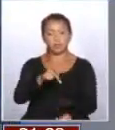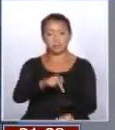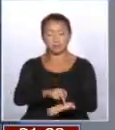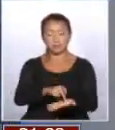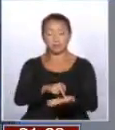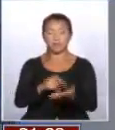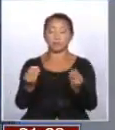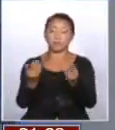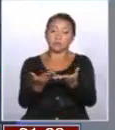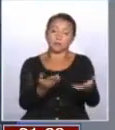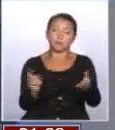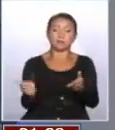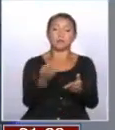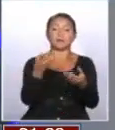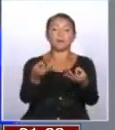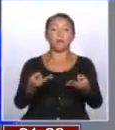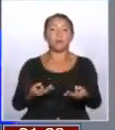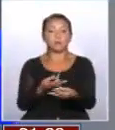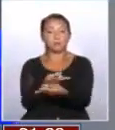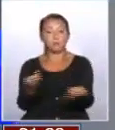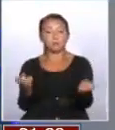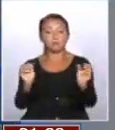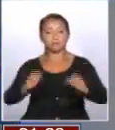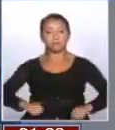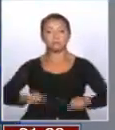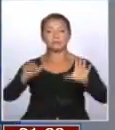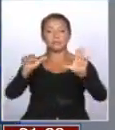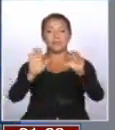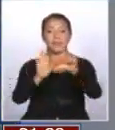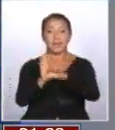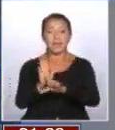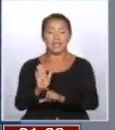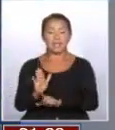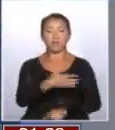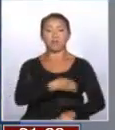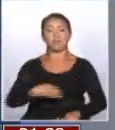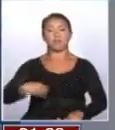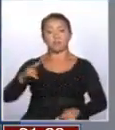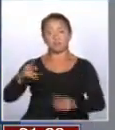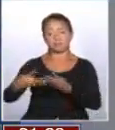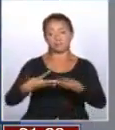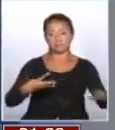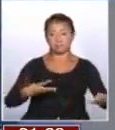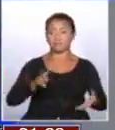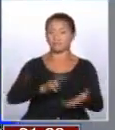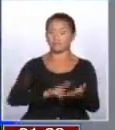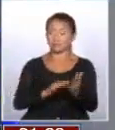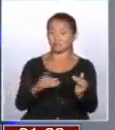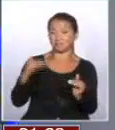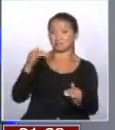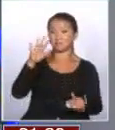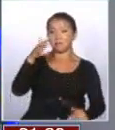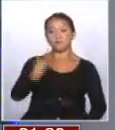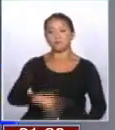parlamentario, y por lo tanto, con la primera cuenta pública, con la aprobación de las 6 leyes de probidad y transparencia, este es el broche de oro desde